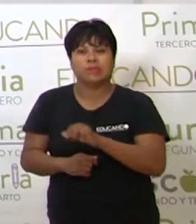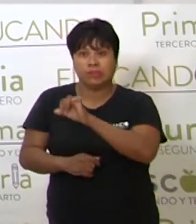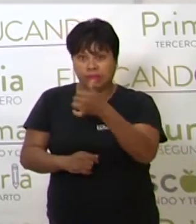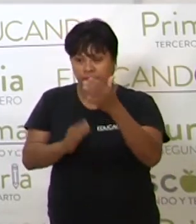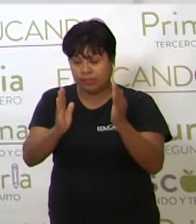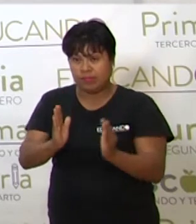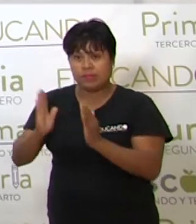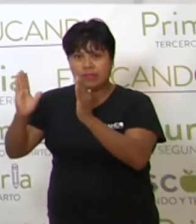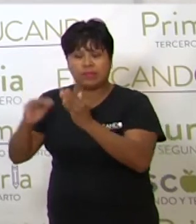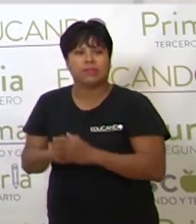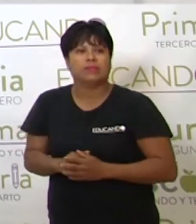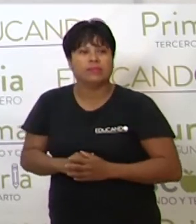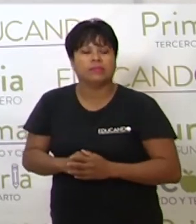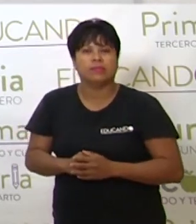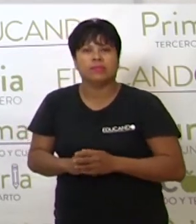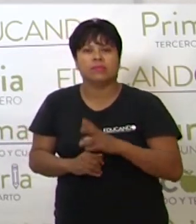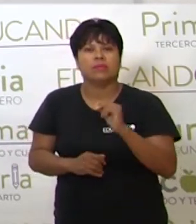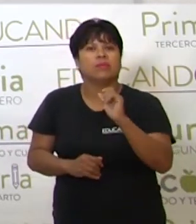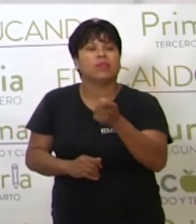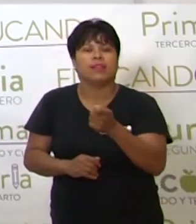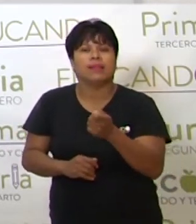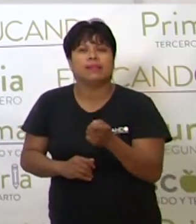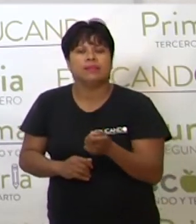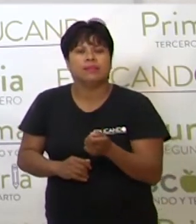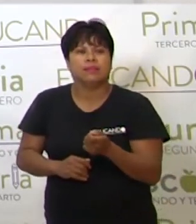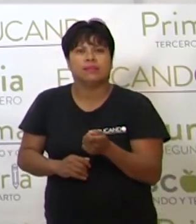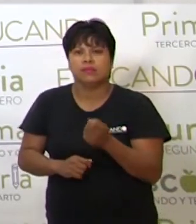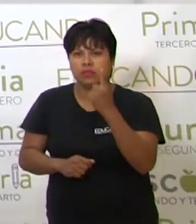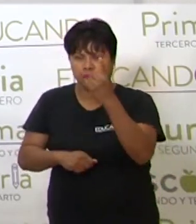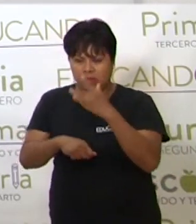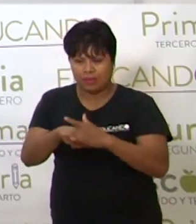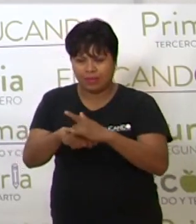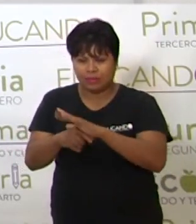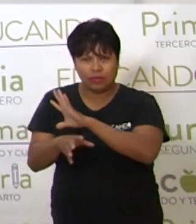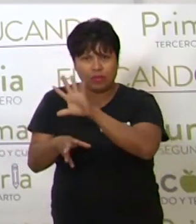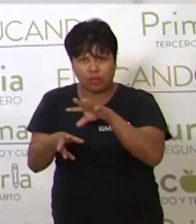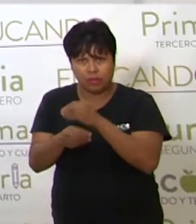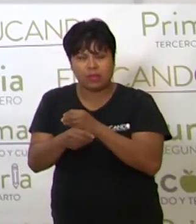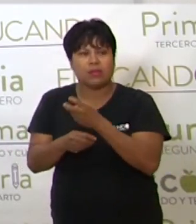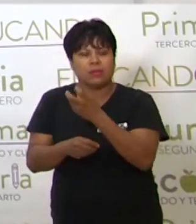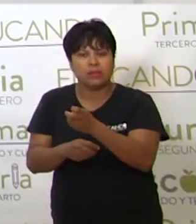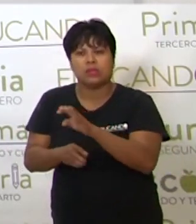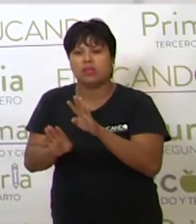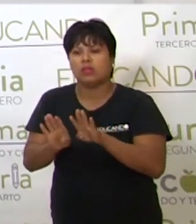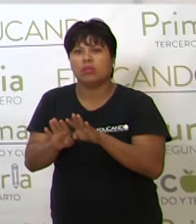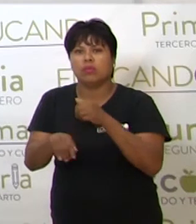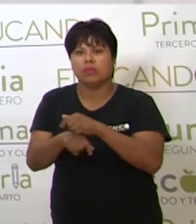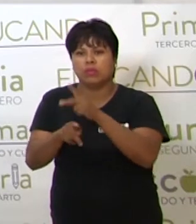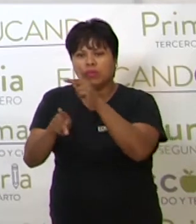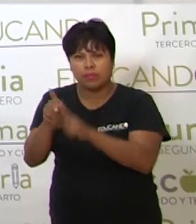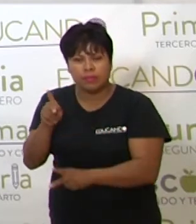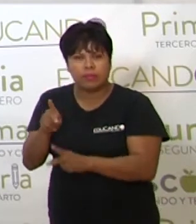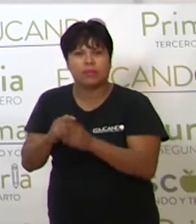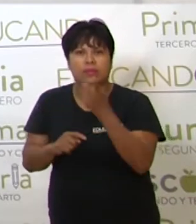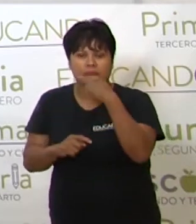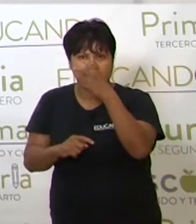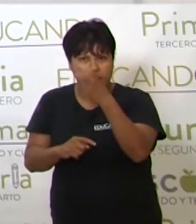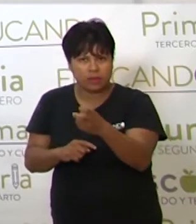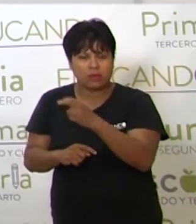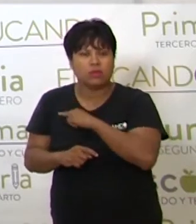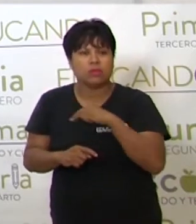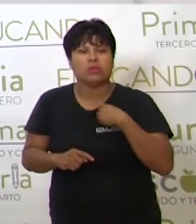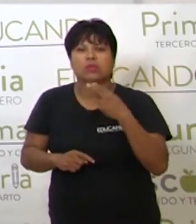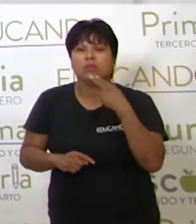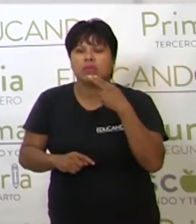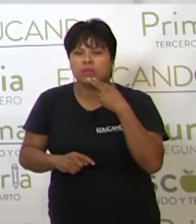parte no sería no sería un queso completo si no sería una fracción de él y para ello vamos a utilizar